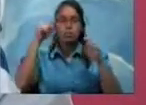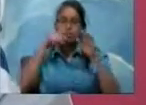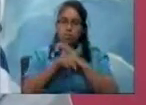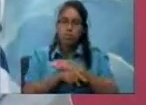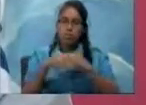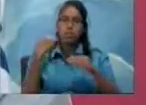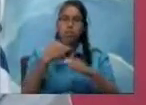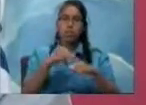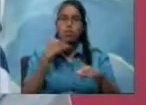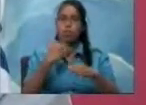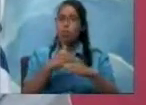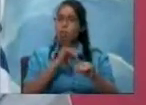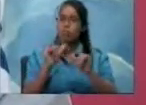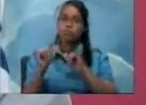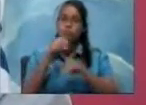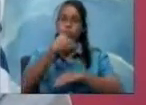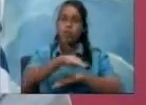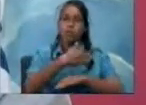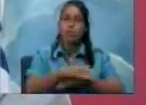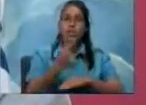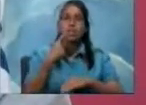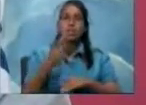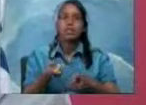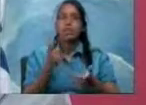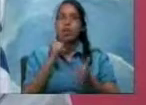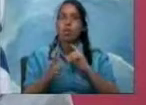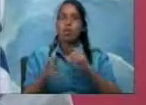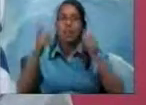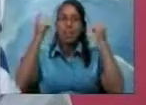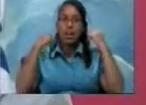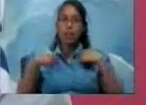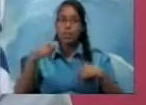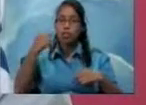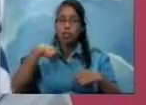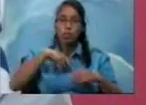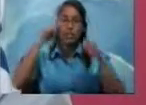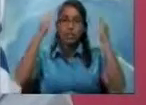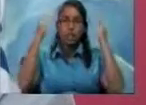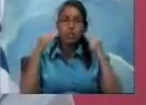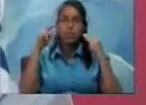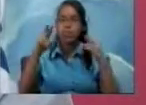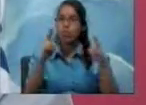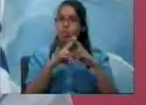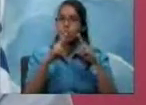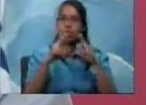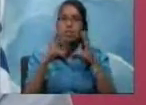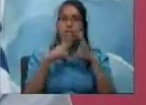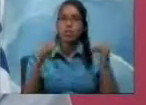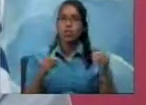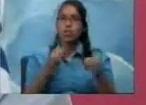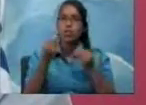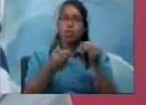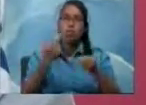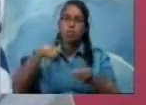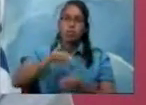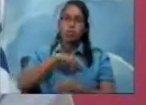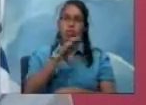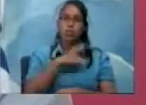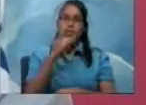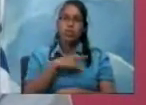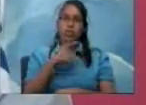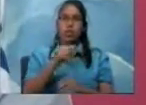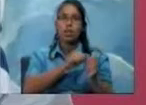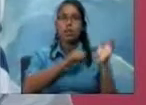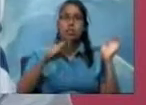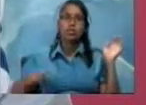dice la Biblia que hasta aún el cabello de nuestra cabeza está contado O sea que el señor lo conoce todo el señor conoce cómo nos sentimos el señor